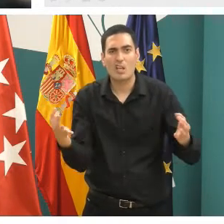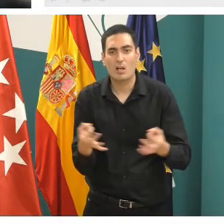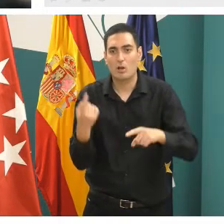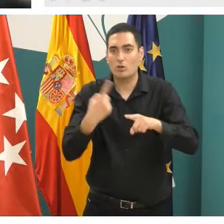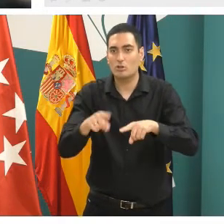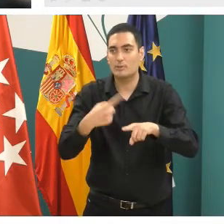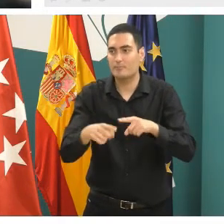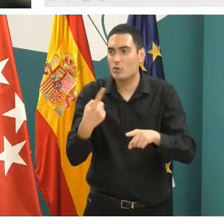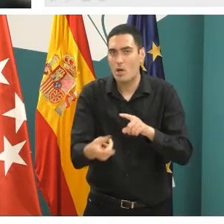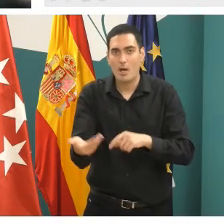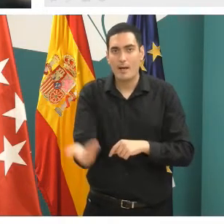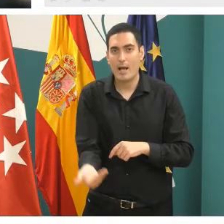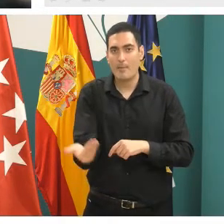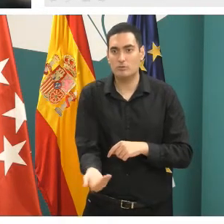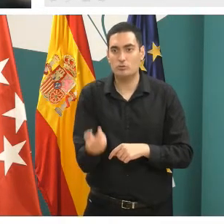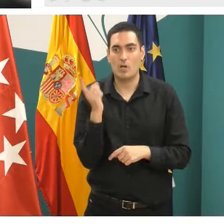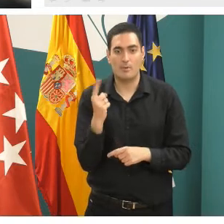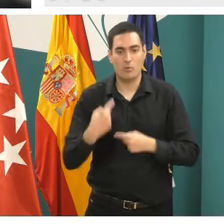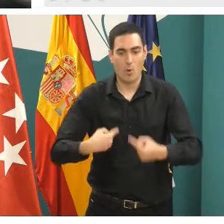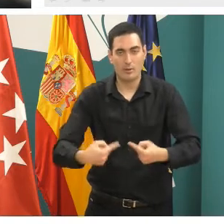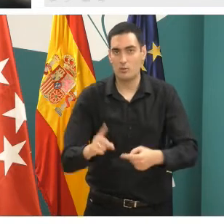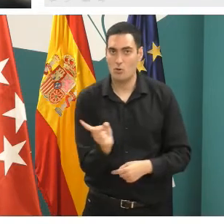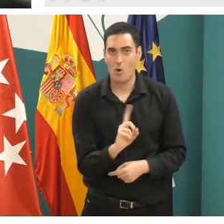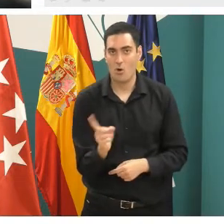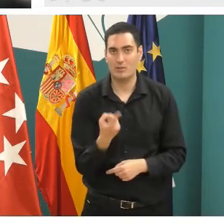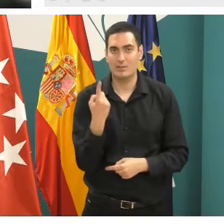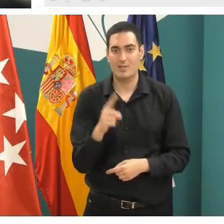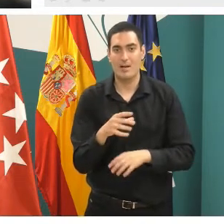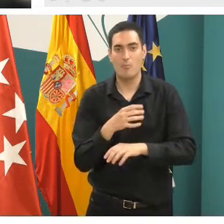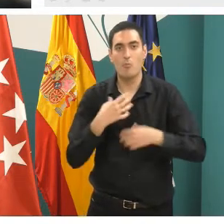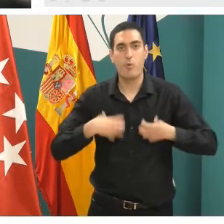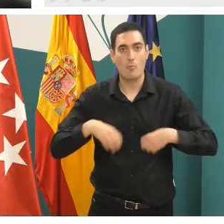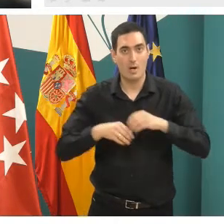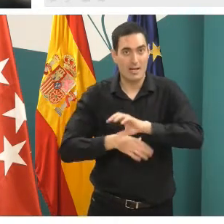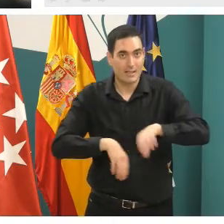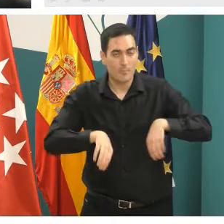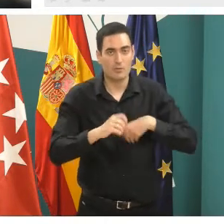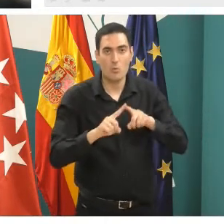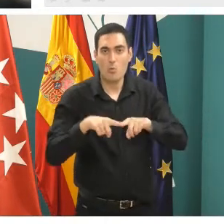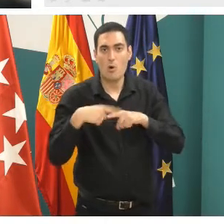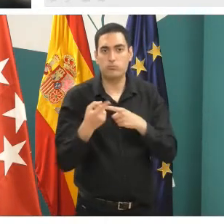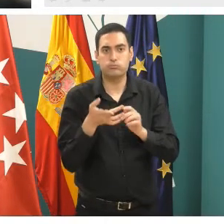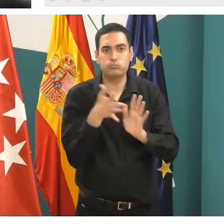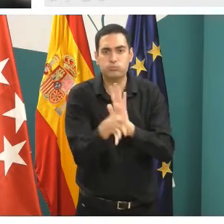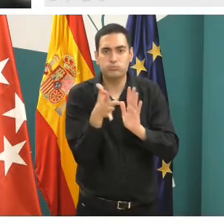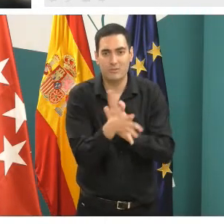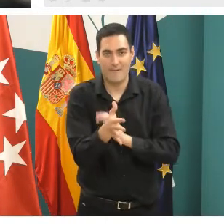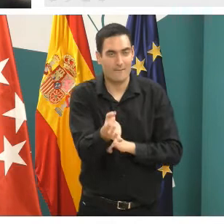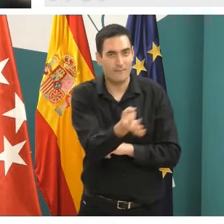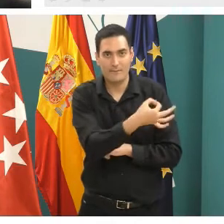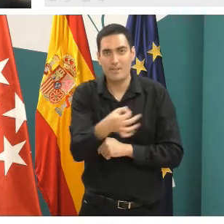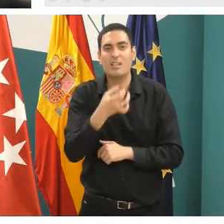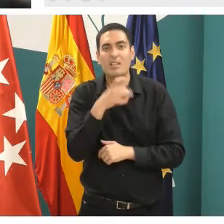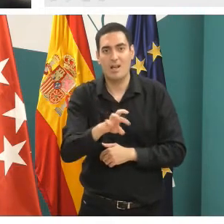cosas tan graves, no solamente el día a día, sino como los trasplantes de pulmón, de las cuales luego nos hablará estupendamente